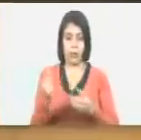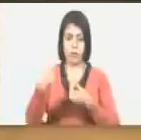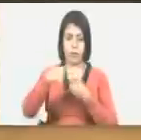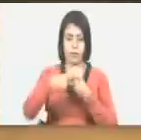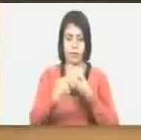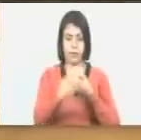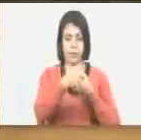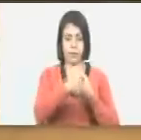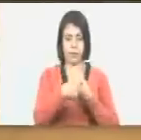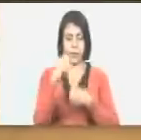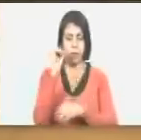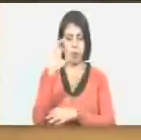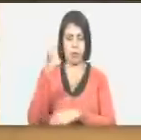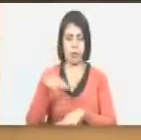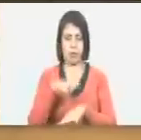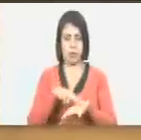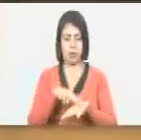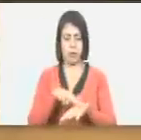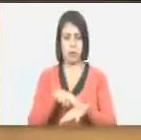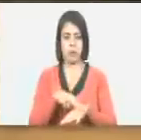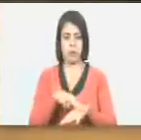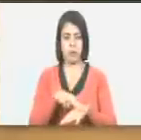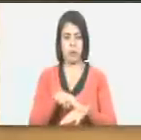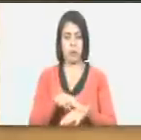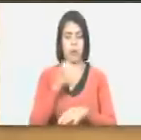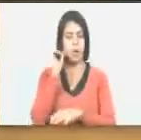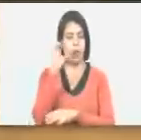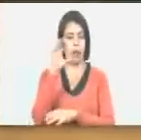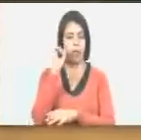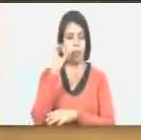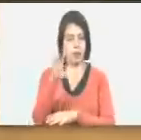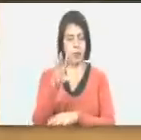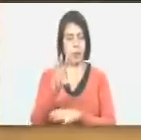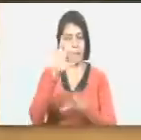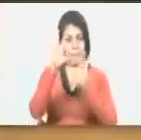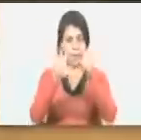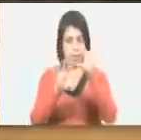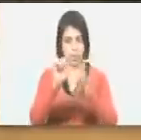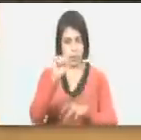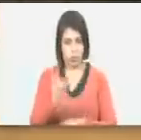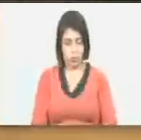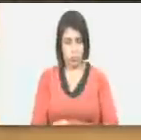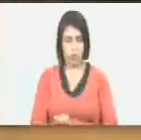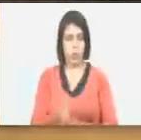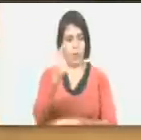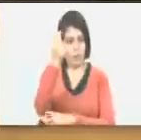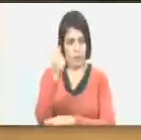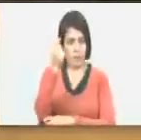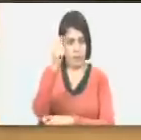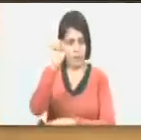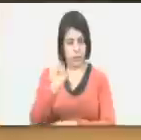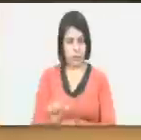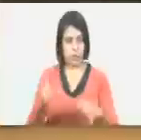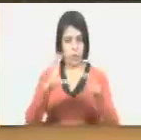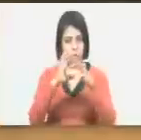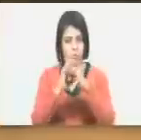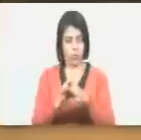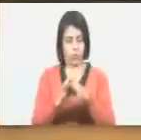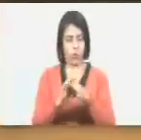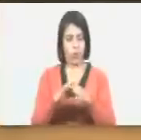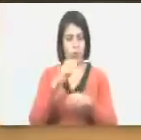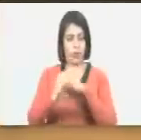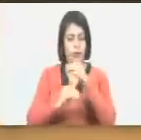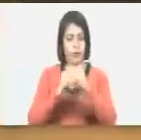miembros de la Asamblea Nacional ante el Parlamento del Mercosur, Parlasur, y ante la Unión